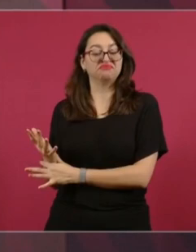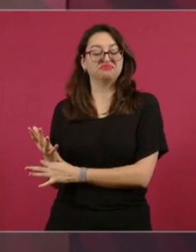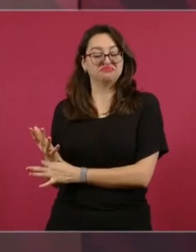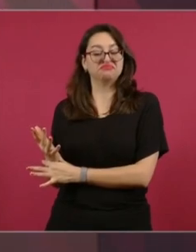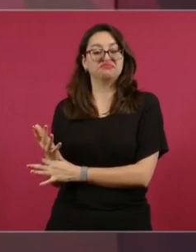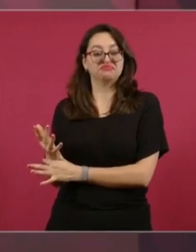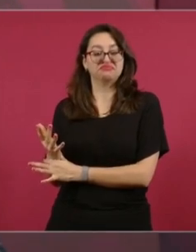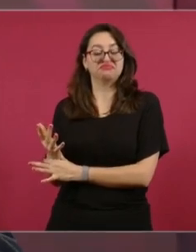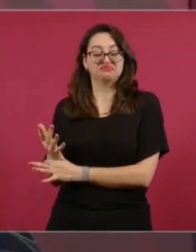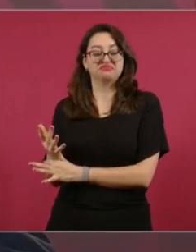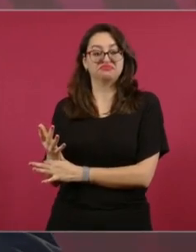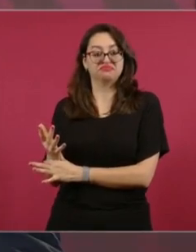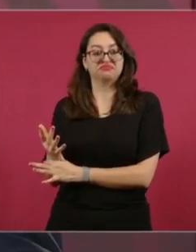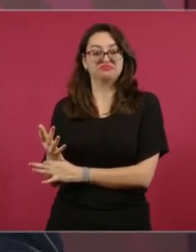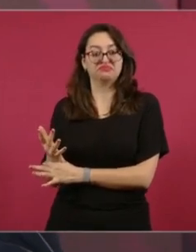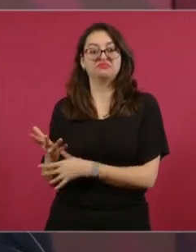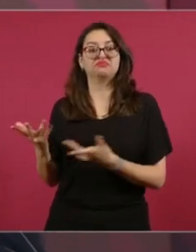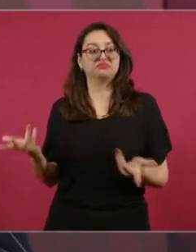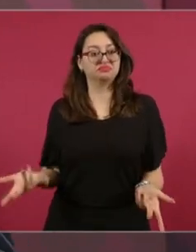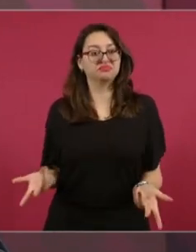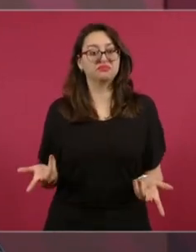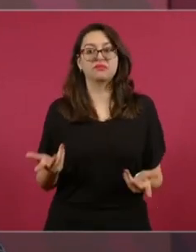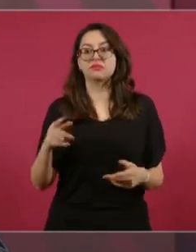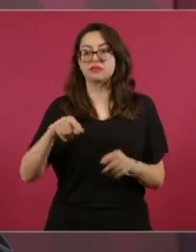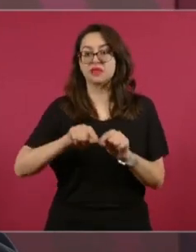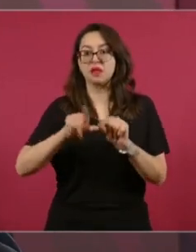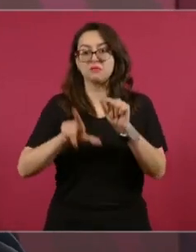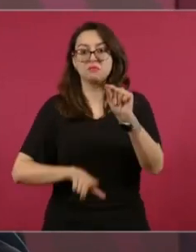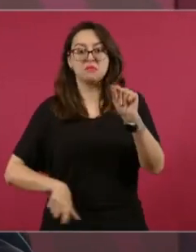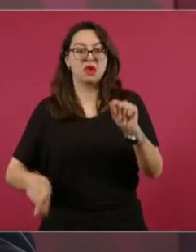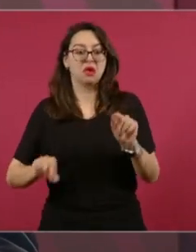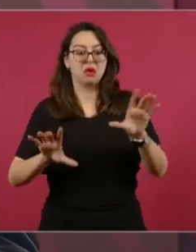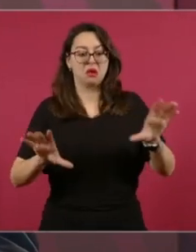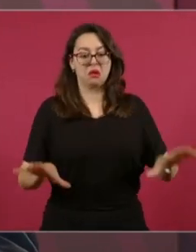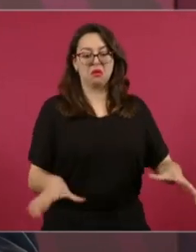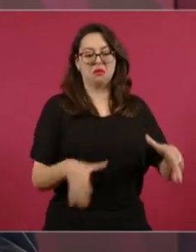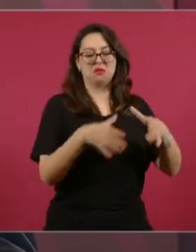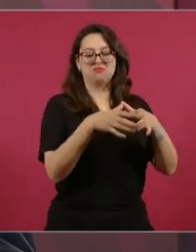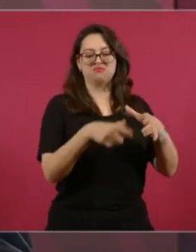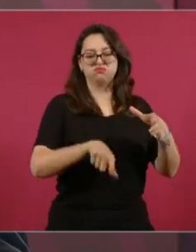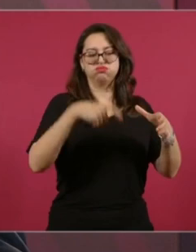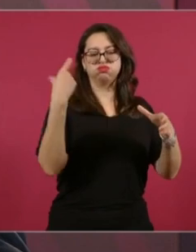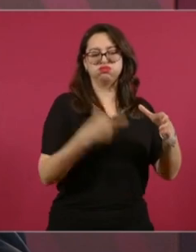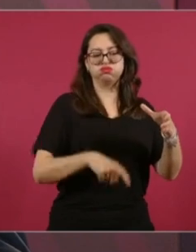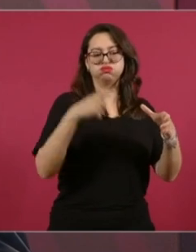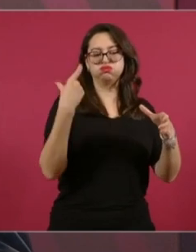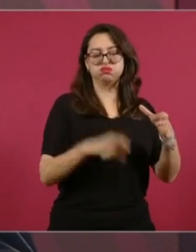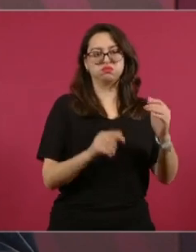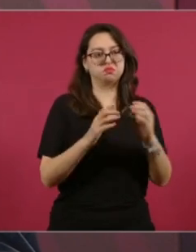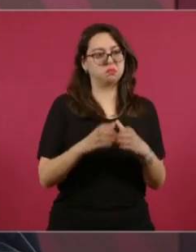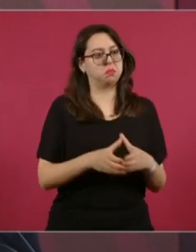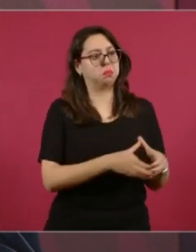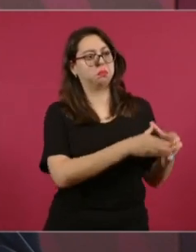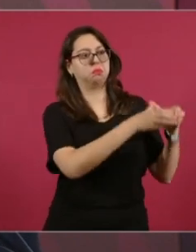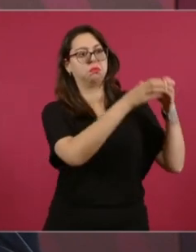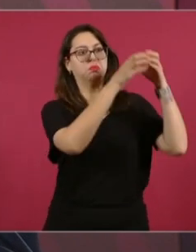principal de la desigualdad económica y de la desigualdad social.